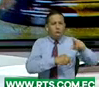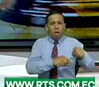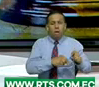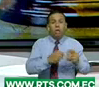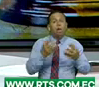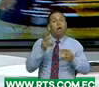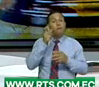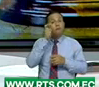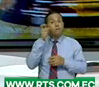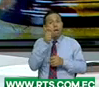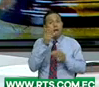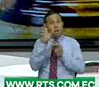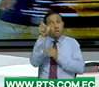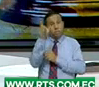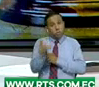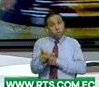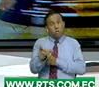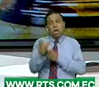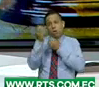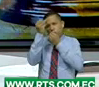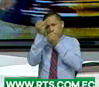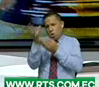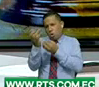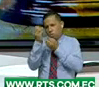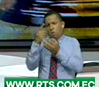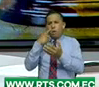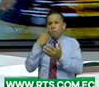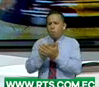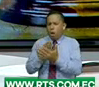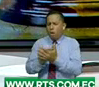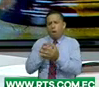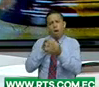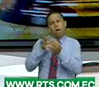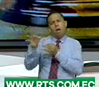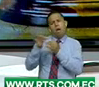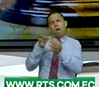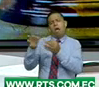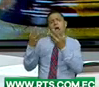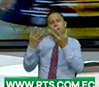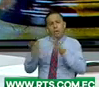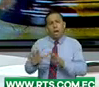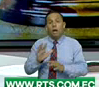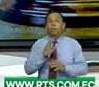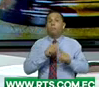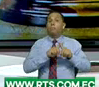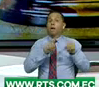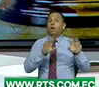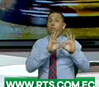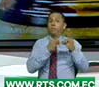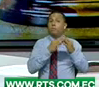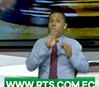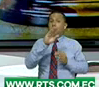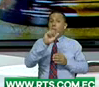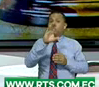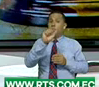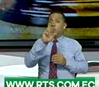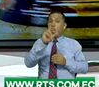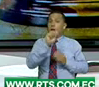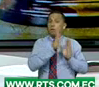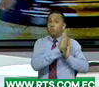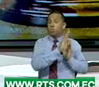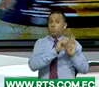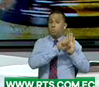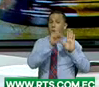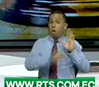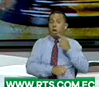por su parte los abogados de la familia buscar a mí una ex gerente hospitalaria afirmaron que presentarán todos los recursos legales para